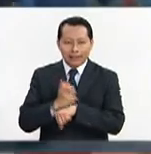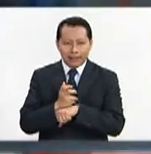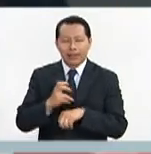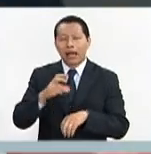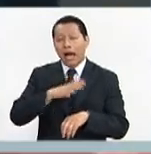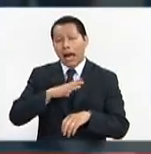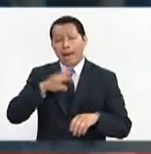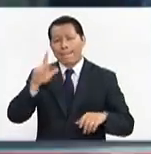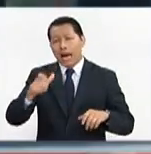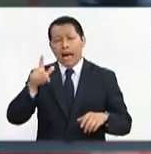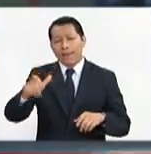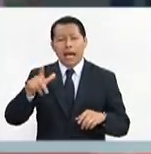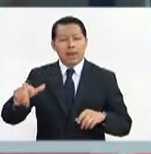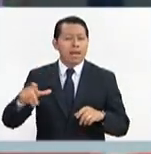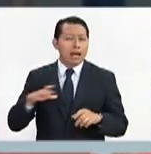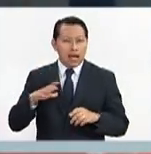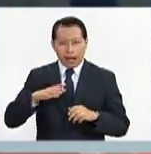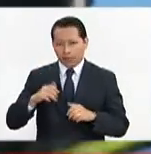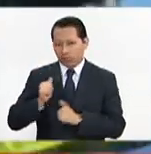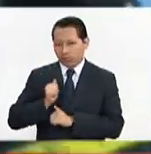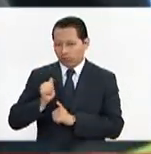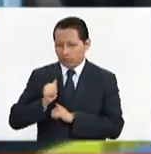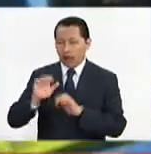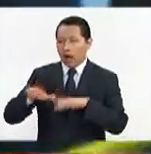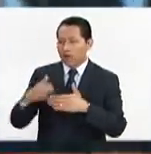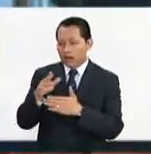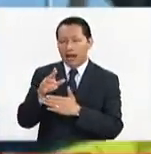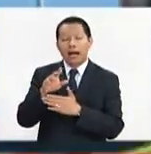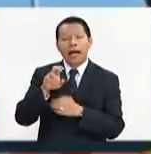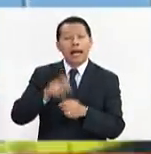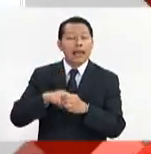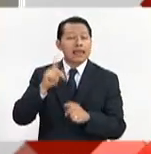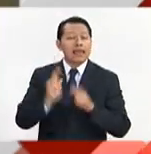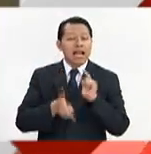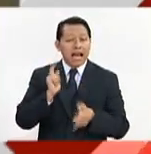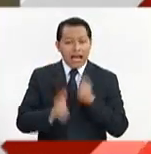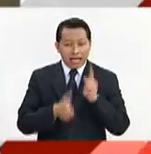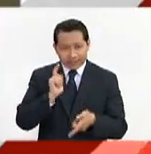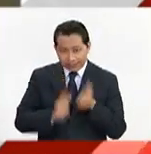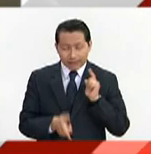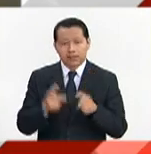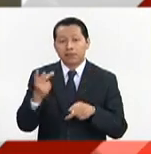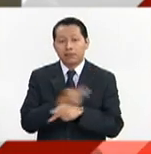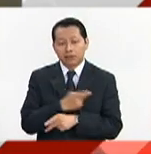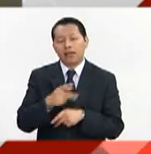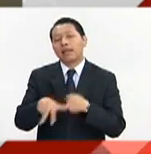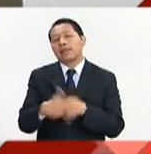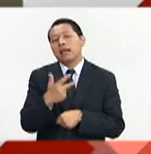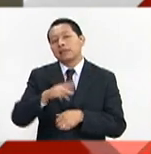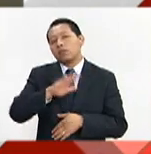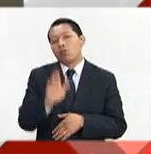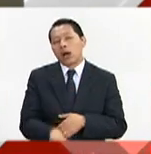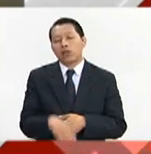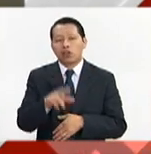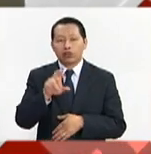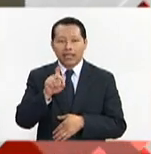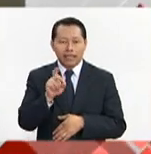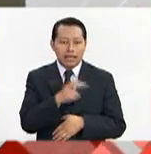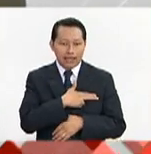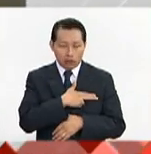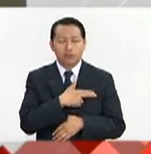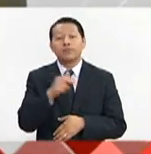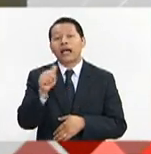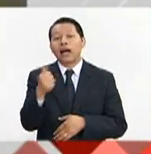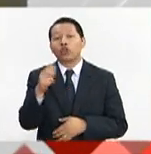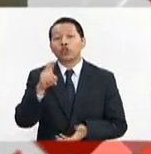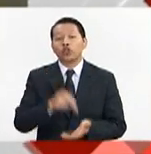Fort Hood, base militar localizada a las afueras de Kelly, en Texas. El resultado, 13 muertos y 30 heridos. En